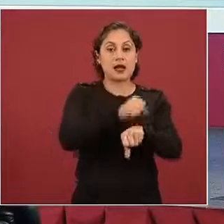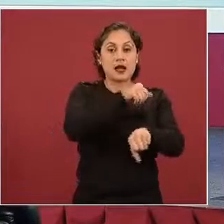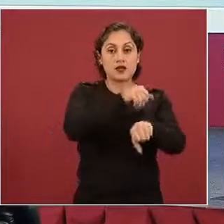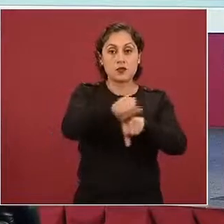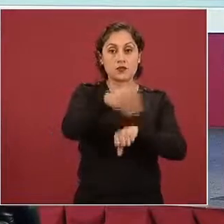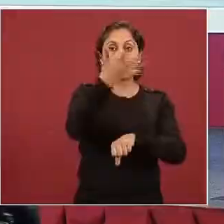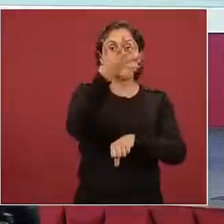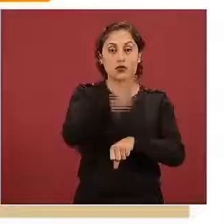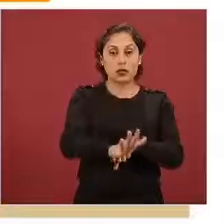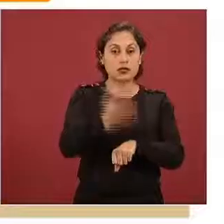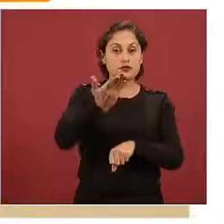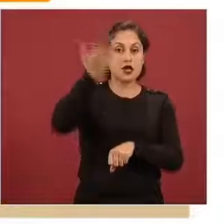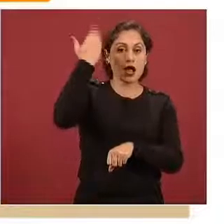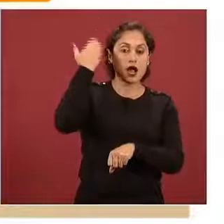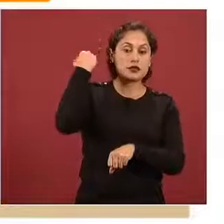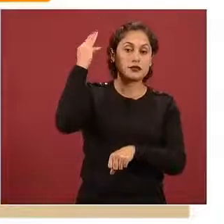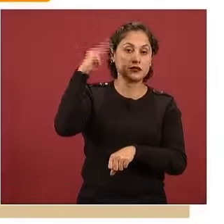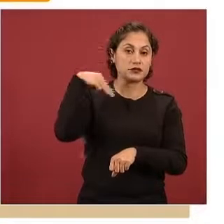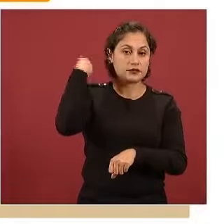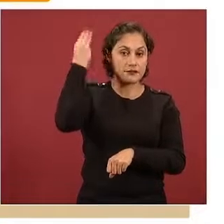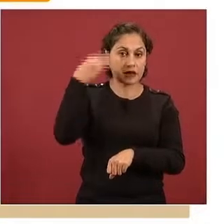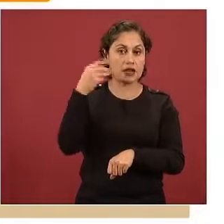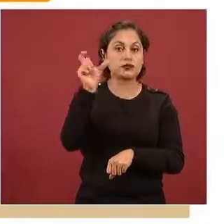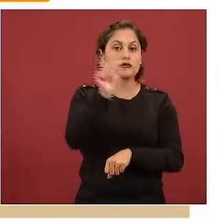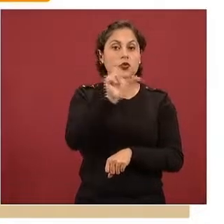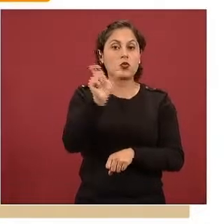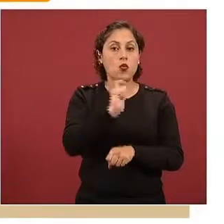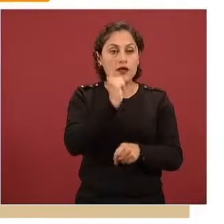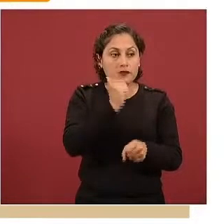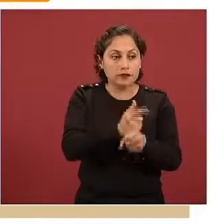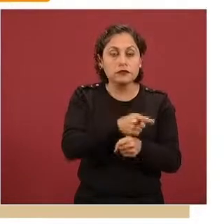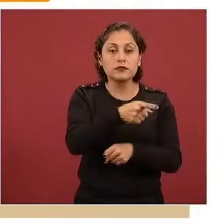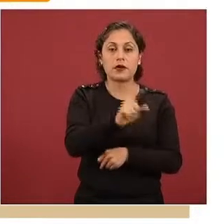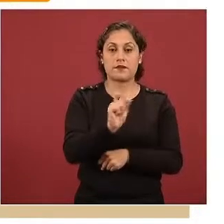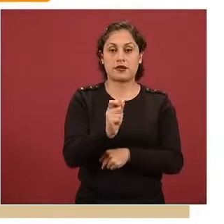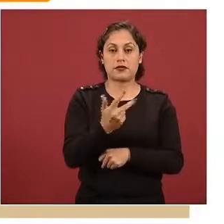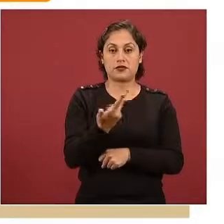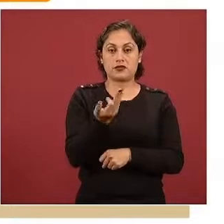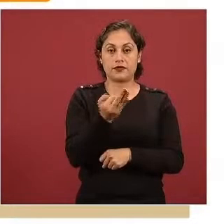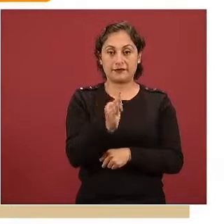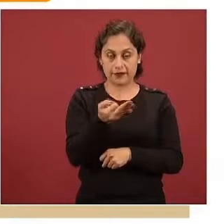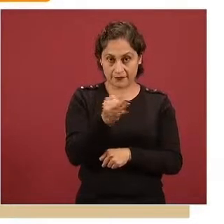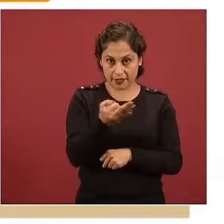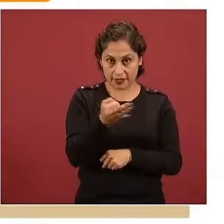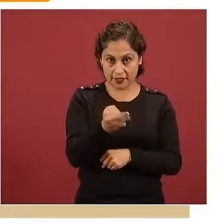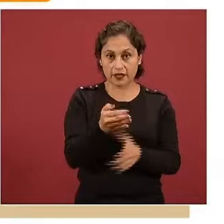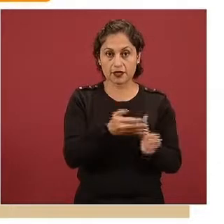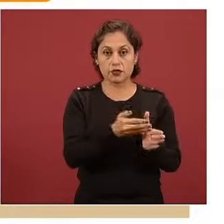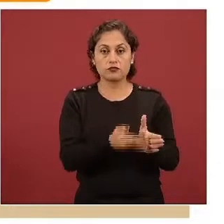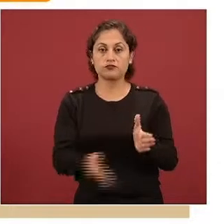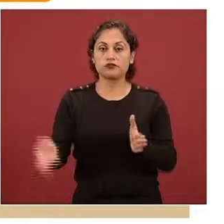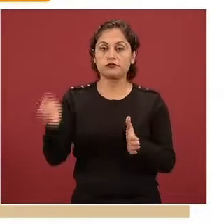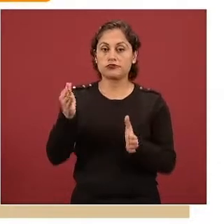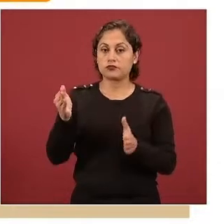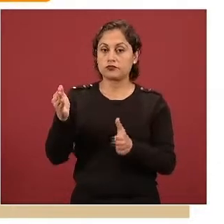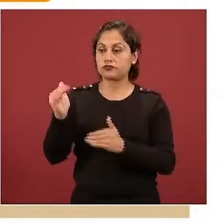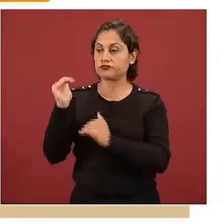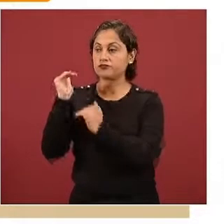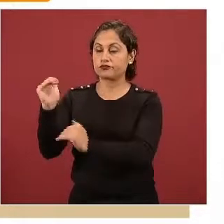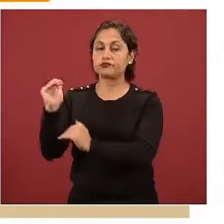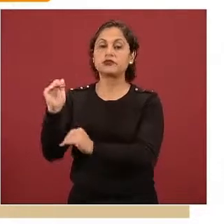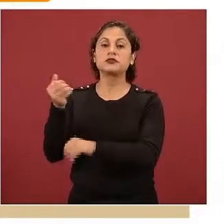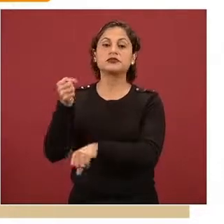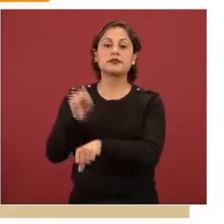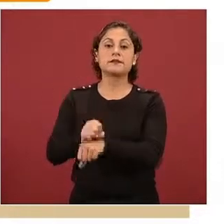primera semana de marzo, cuando se presentó el primer caso, el 28 de febrero, y tenemos la semana 37, es la de hace